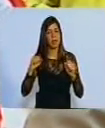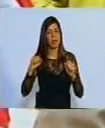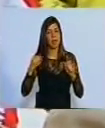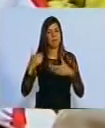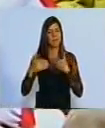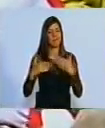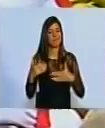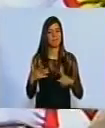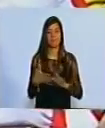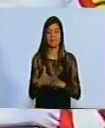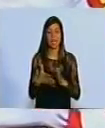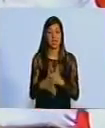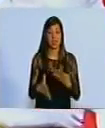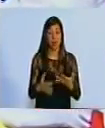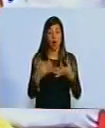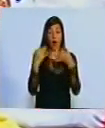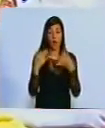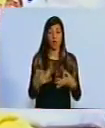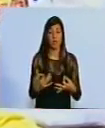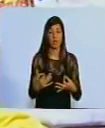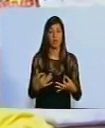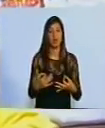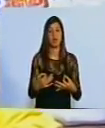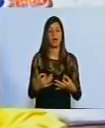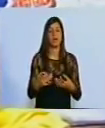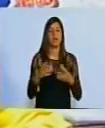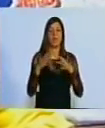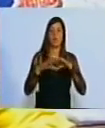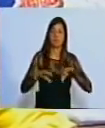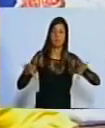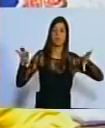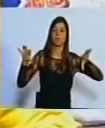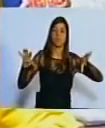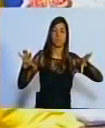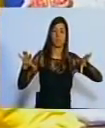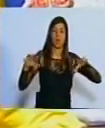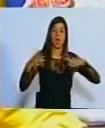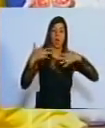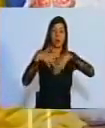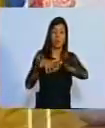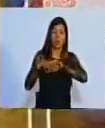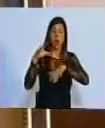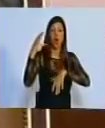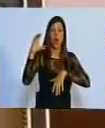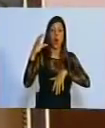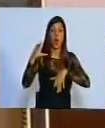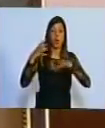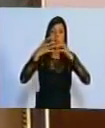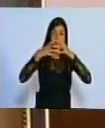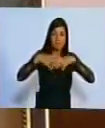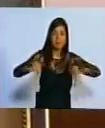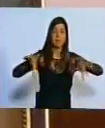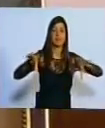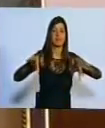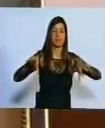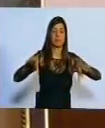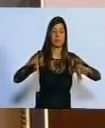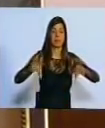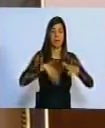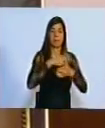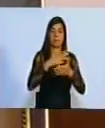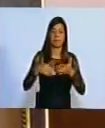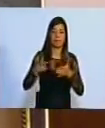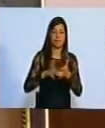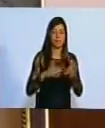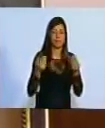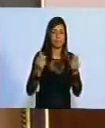produjo, definitivamente se concretó la separación de la Gran Colombia, la liquidación de la Gran Colombia.